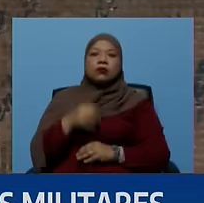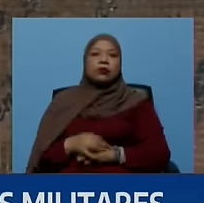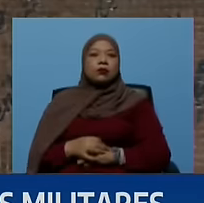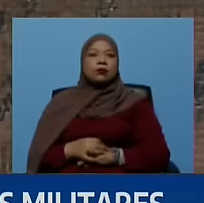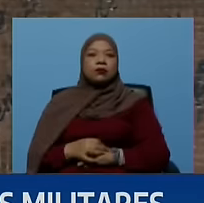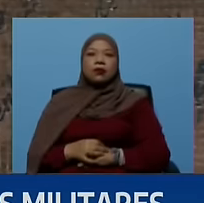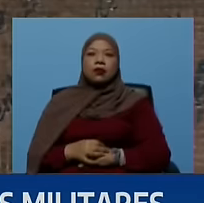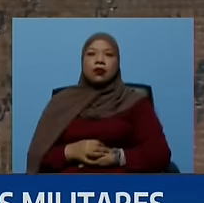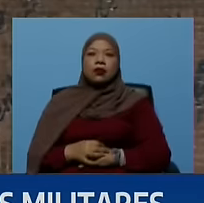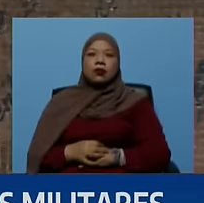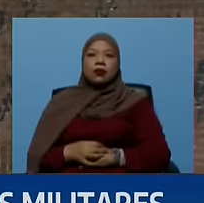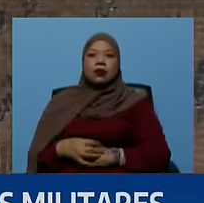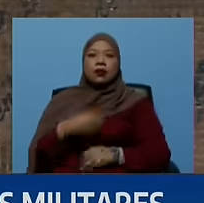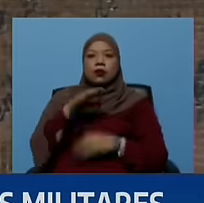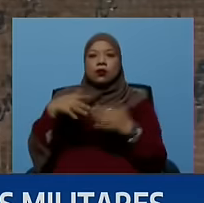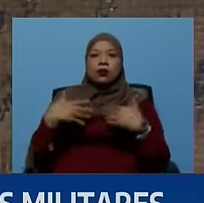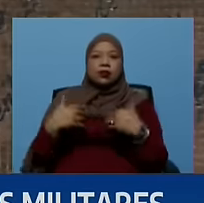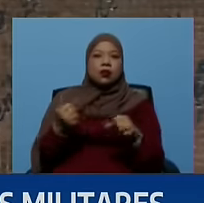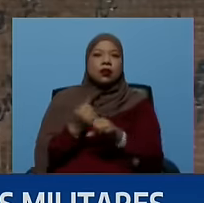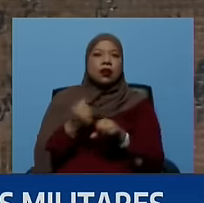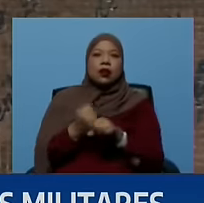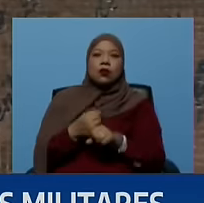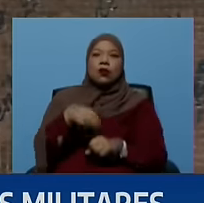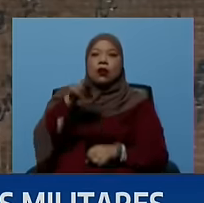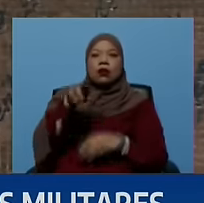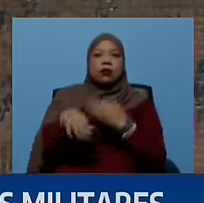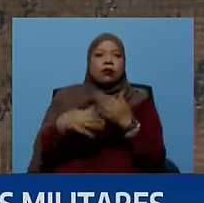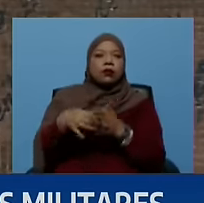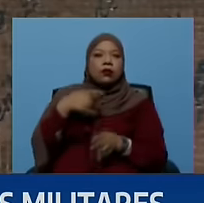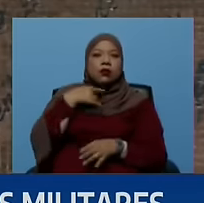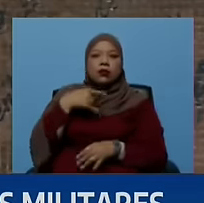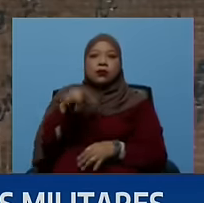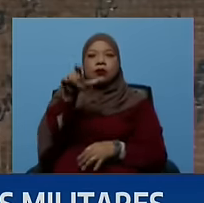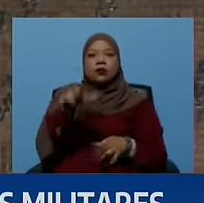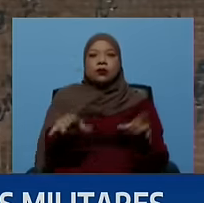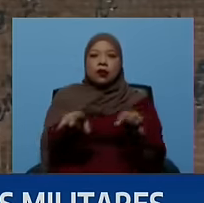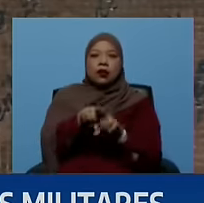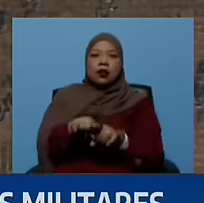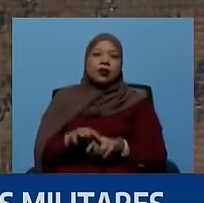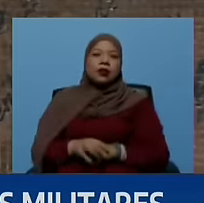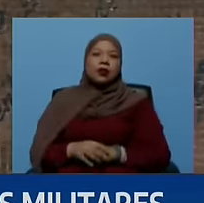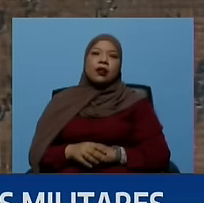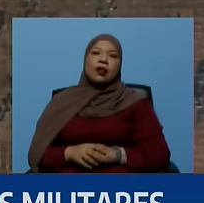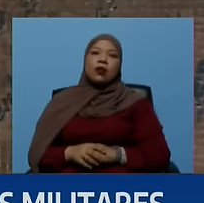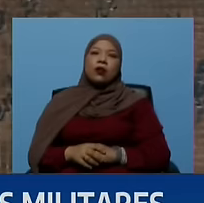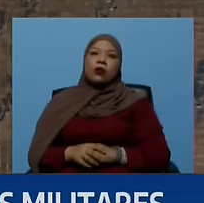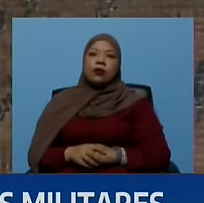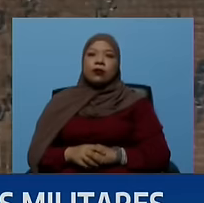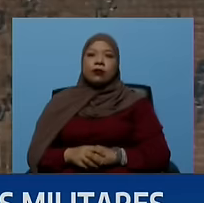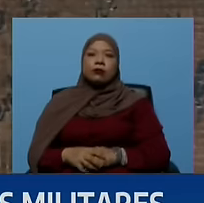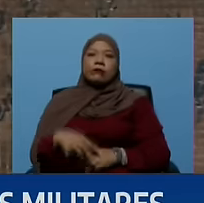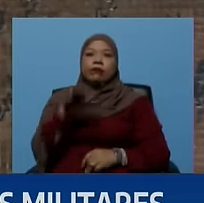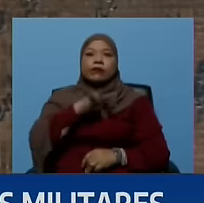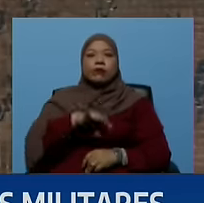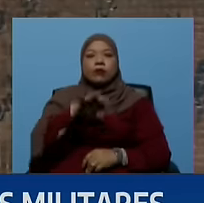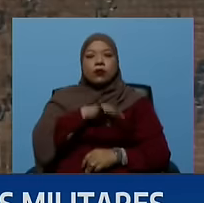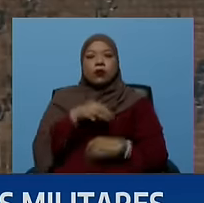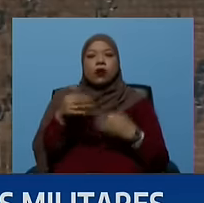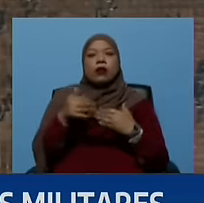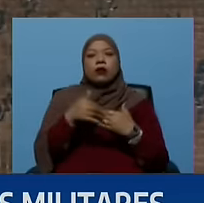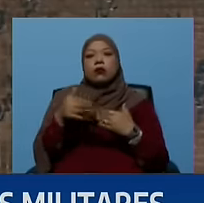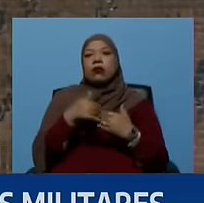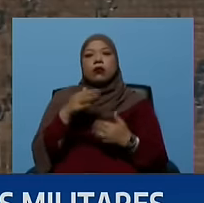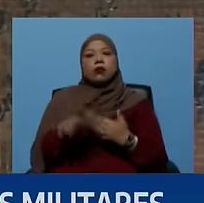salud del país se pierde de vista el impacto social